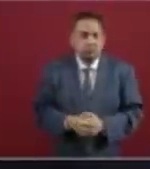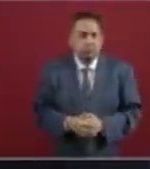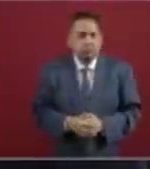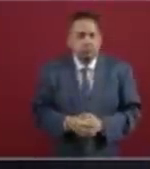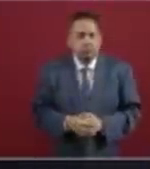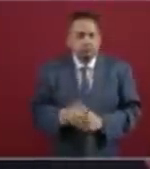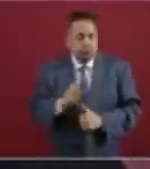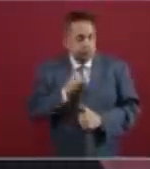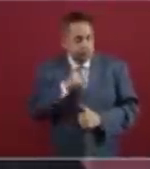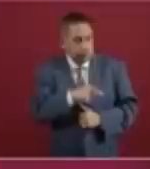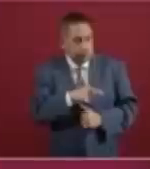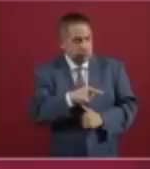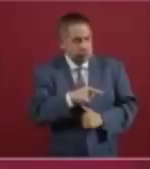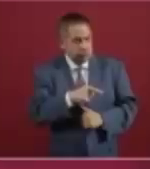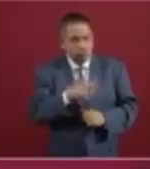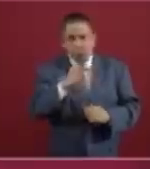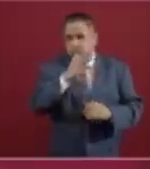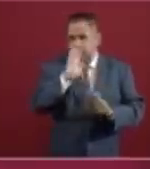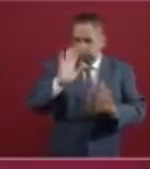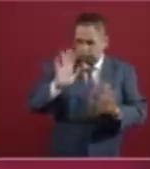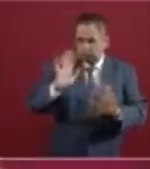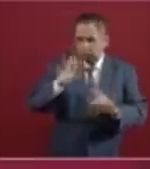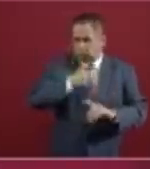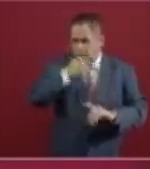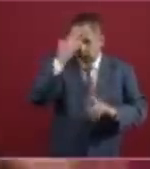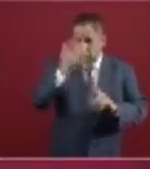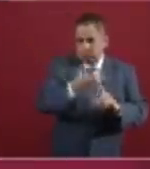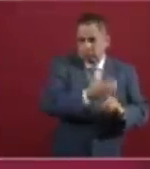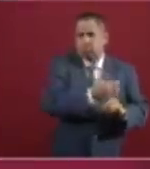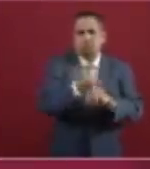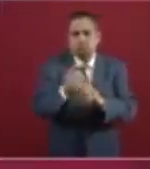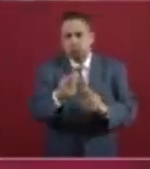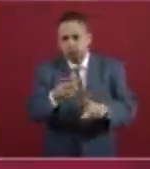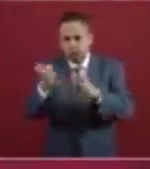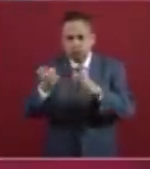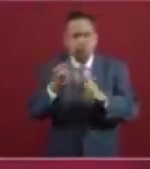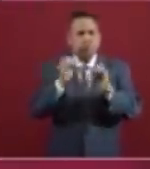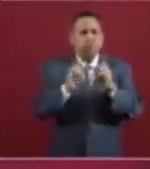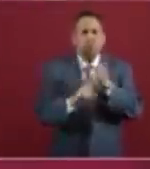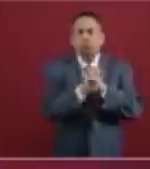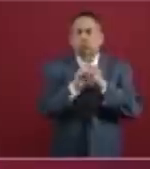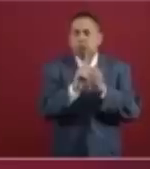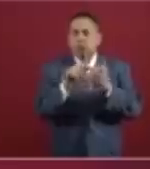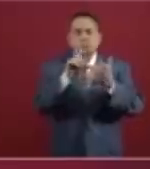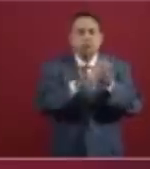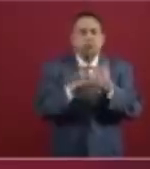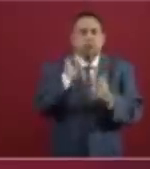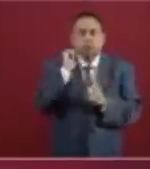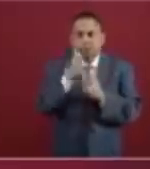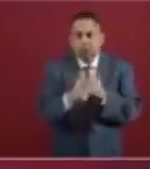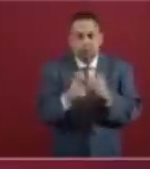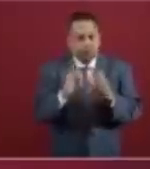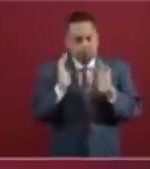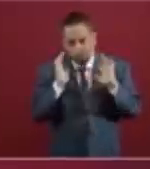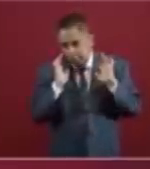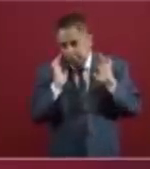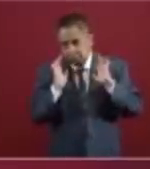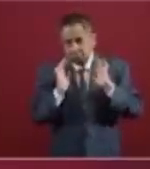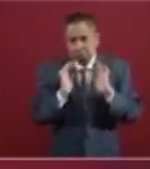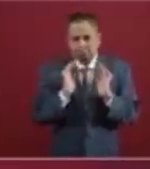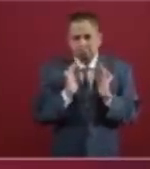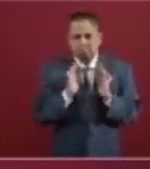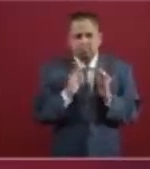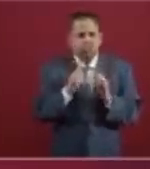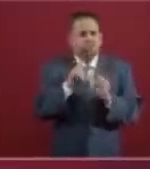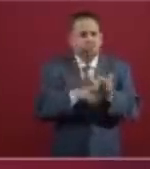Yo no sé si sea un secuestro o tienen a la mamá retenida por un conflicto que se da con